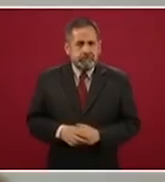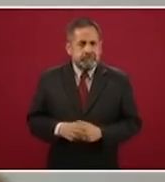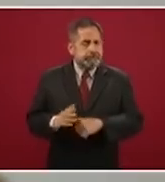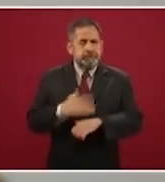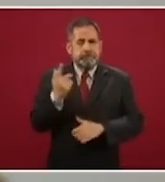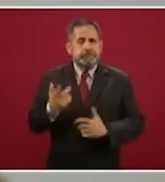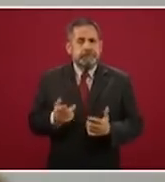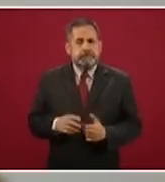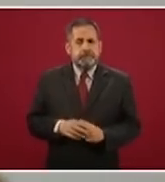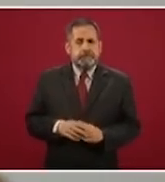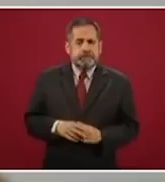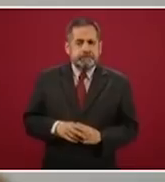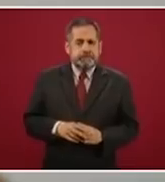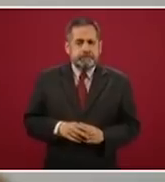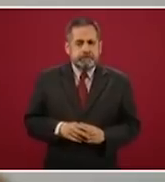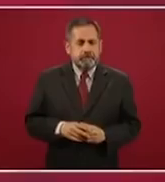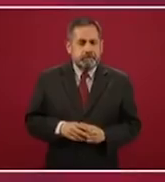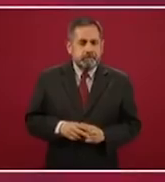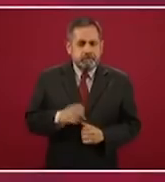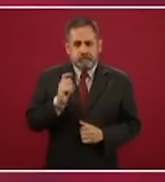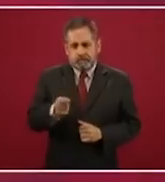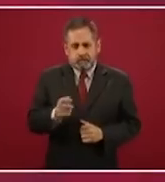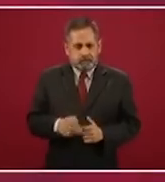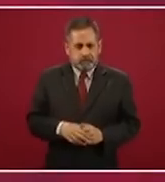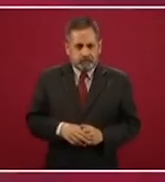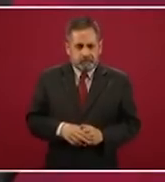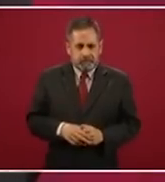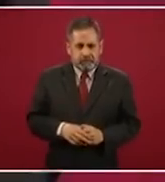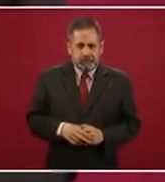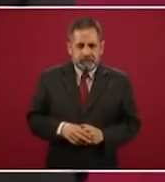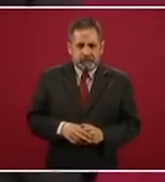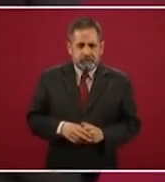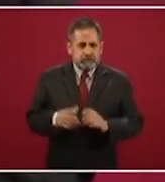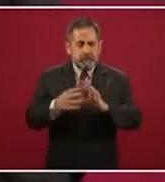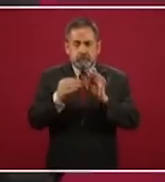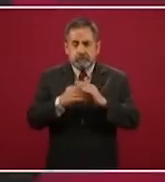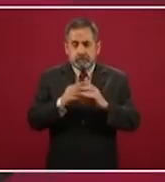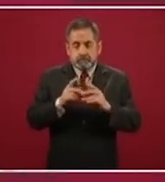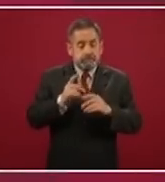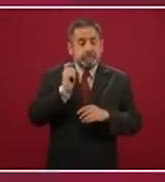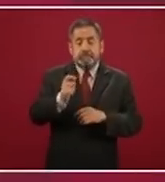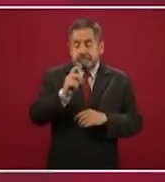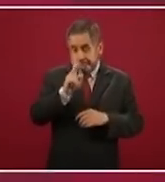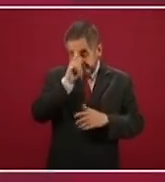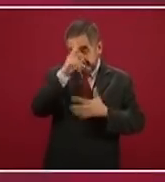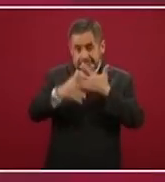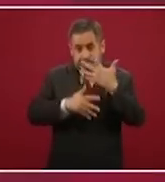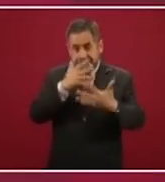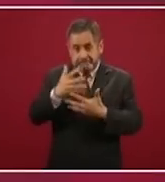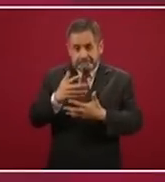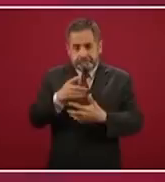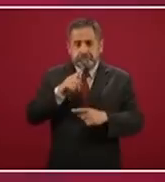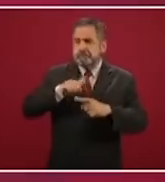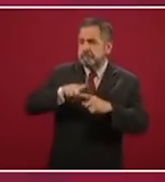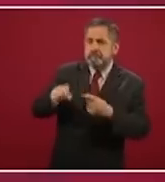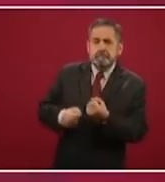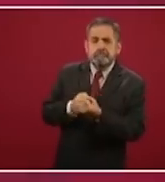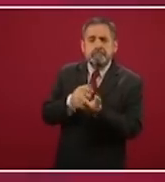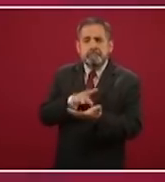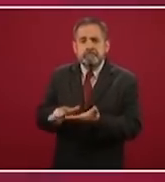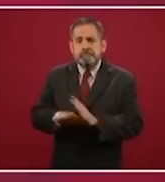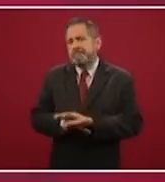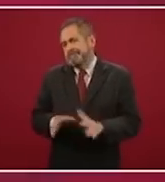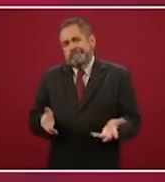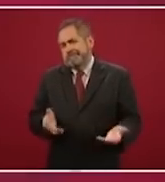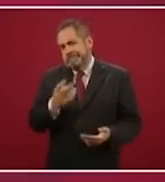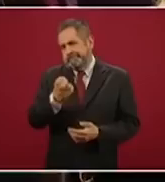porque el que actúa con violencia no tiene apoyo